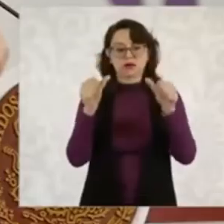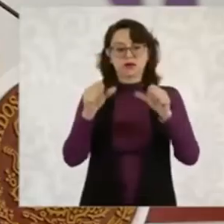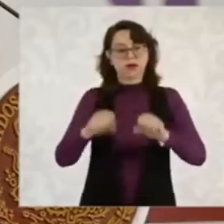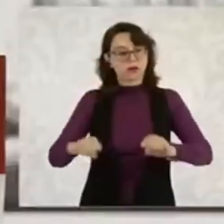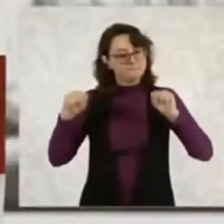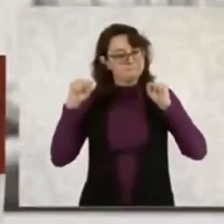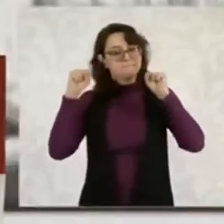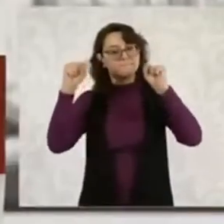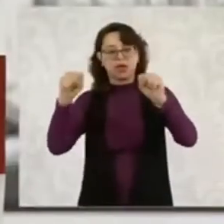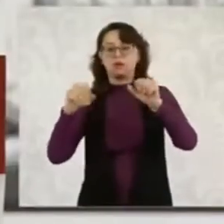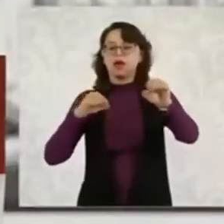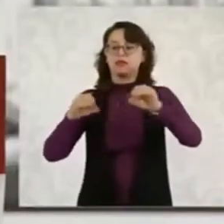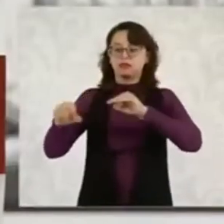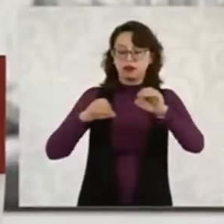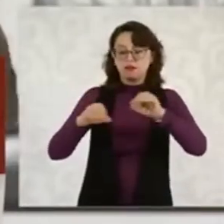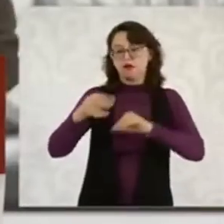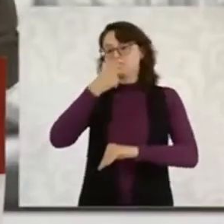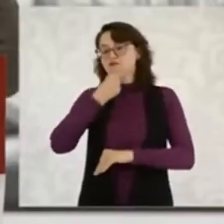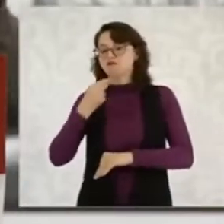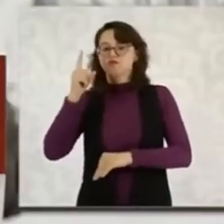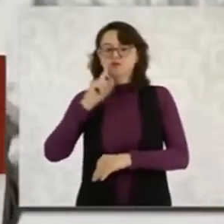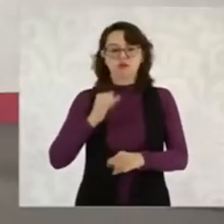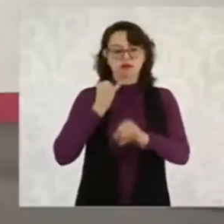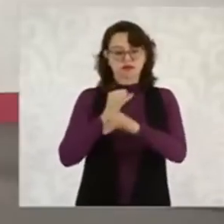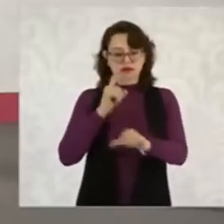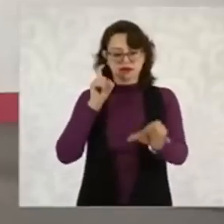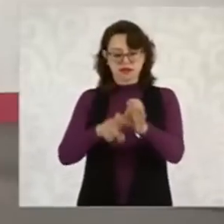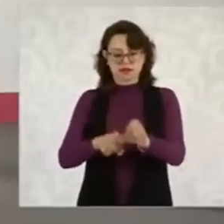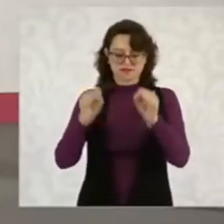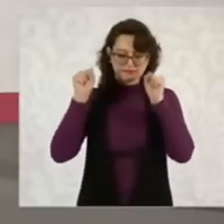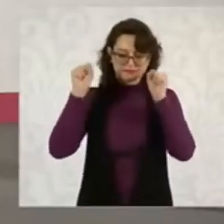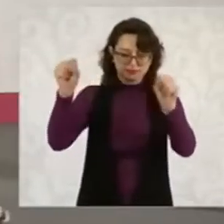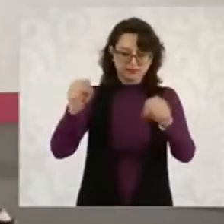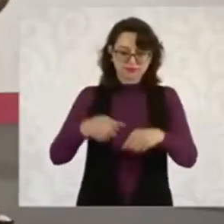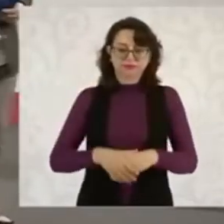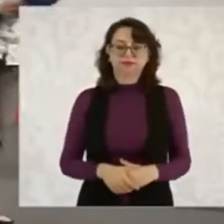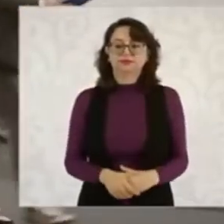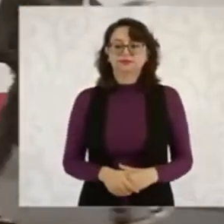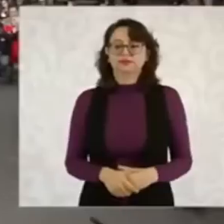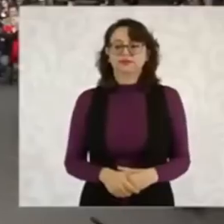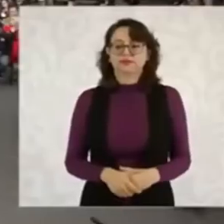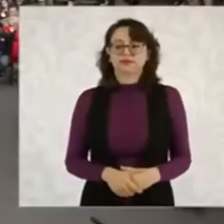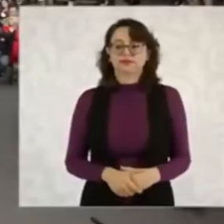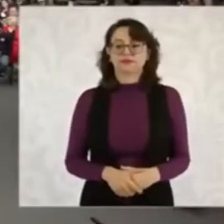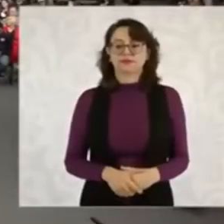los trabajadores y trabajadoras digitales! Muchas gracias.